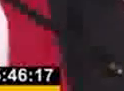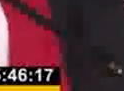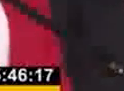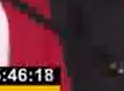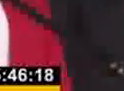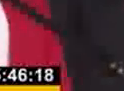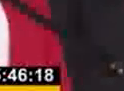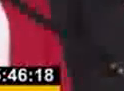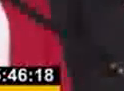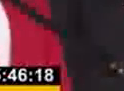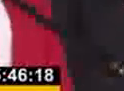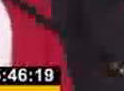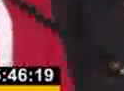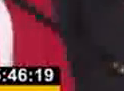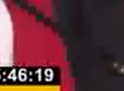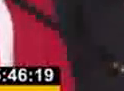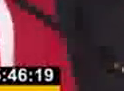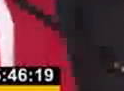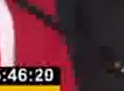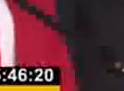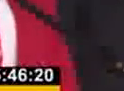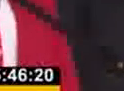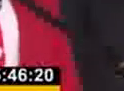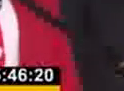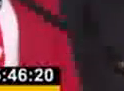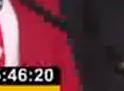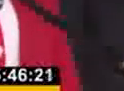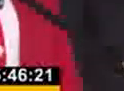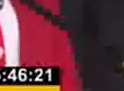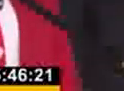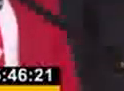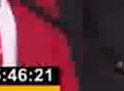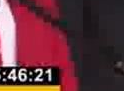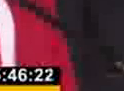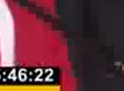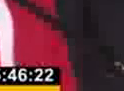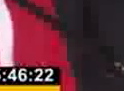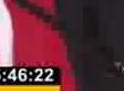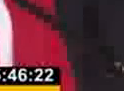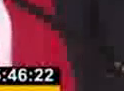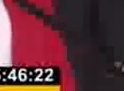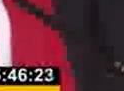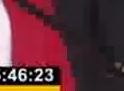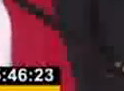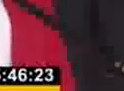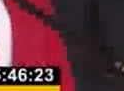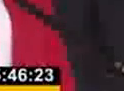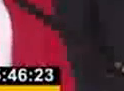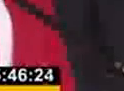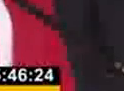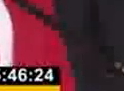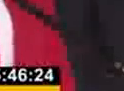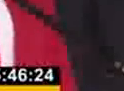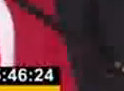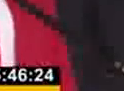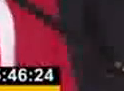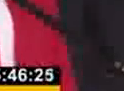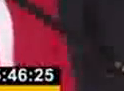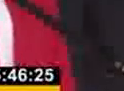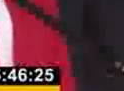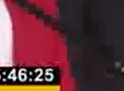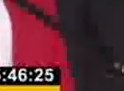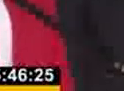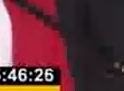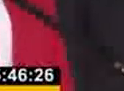congresistas es alentador están apostando por la gobernabilidad y nos sentimos dejó muy contentos